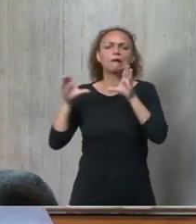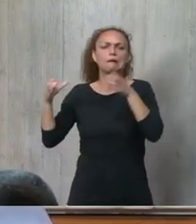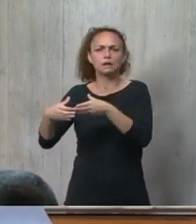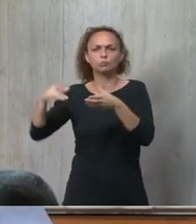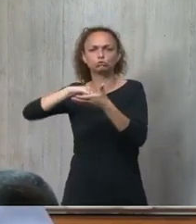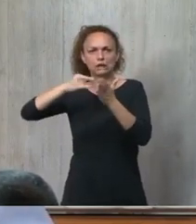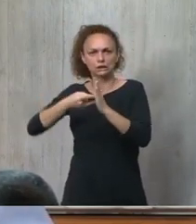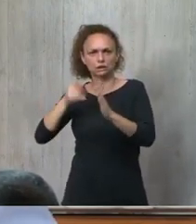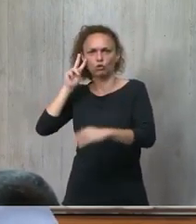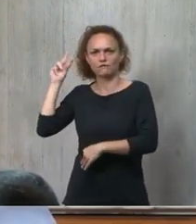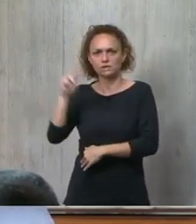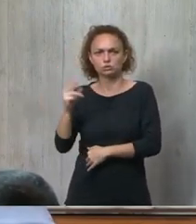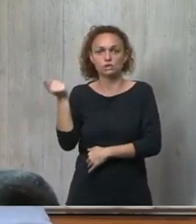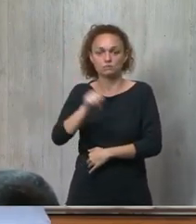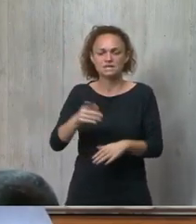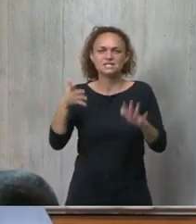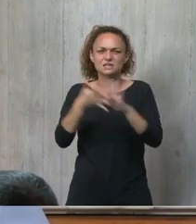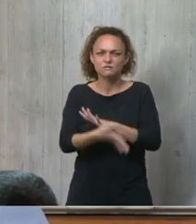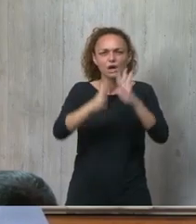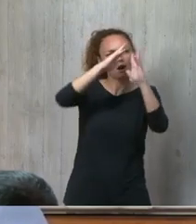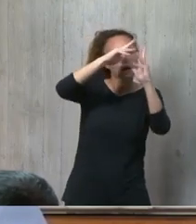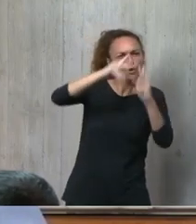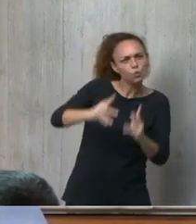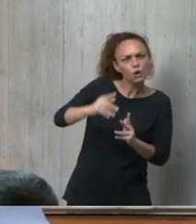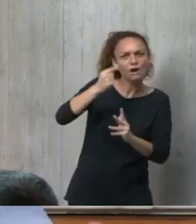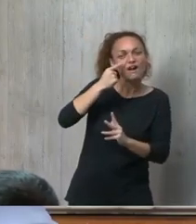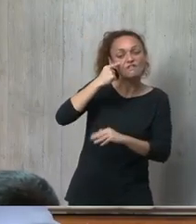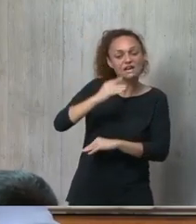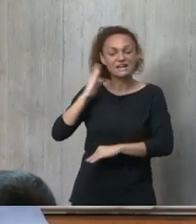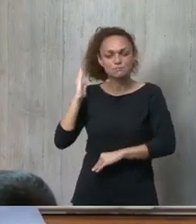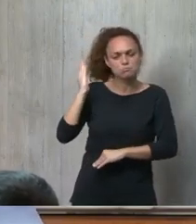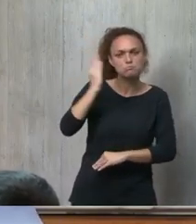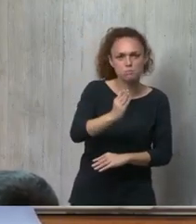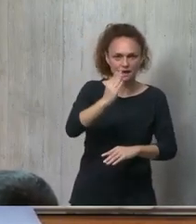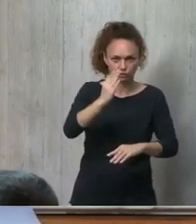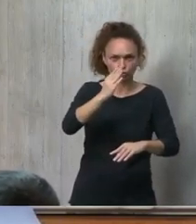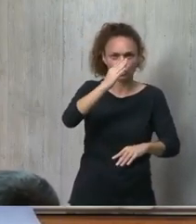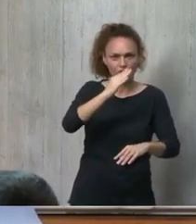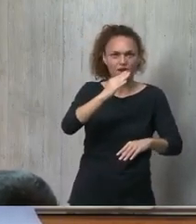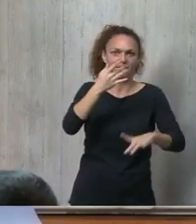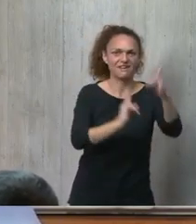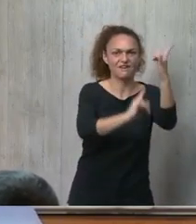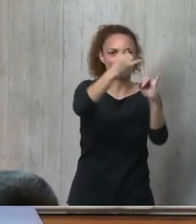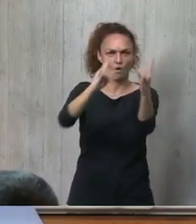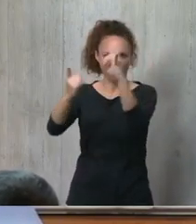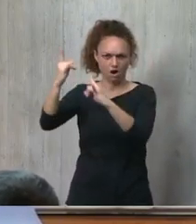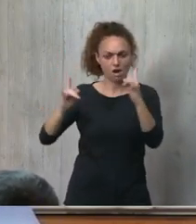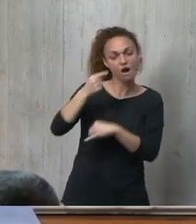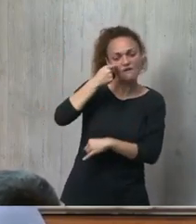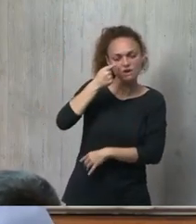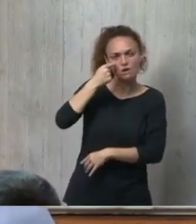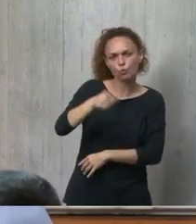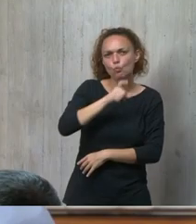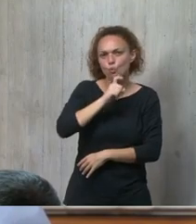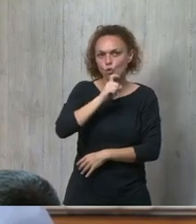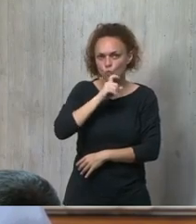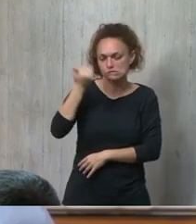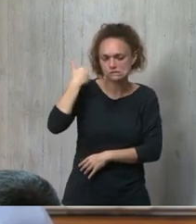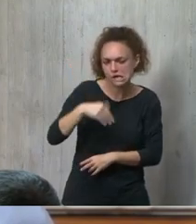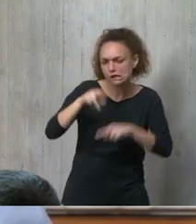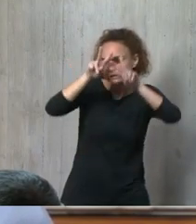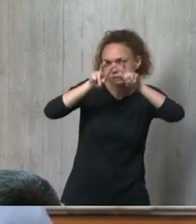el impacto sobre la masa boscosa que tenemos ahí. Y parece que